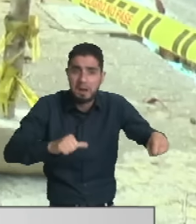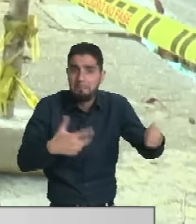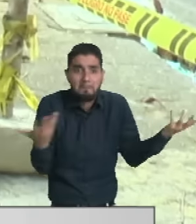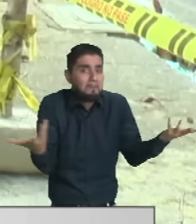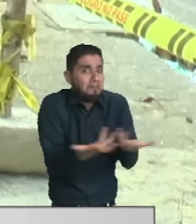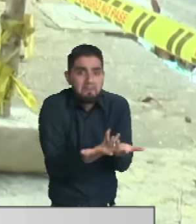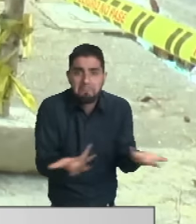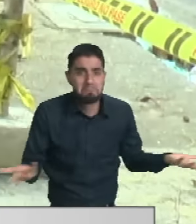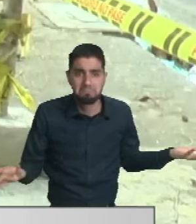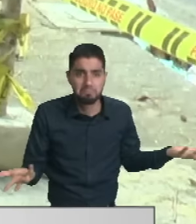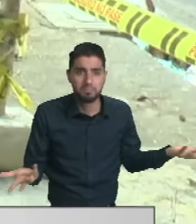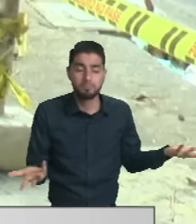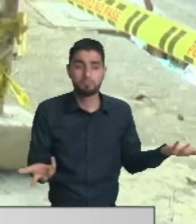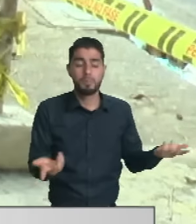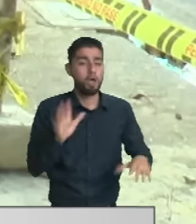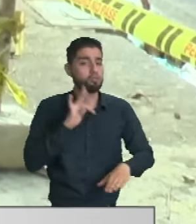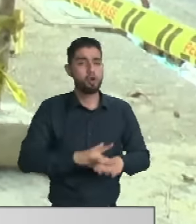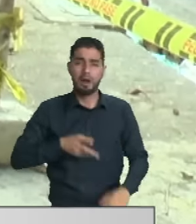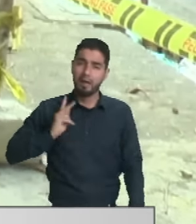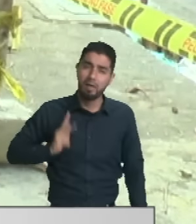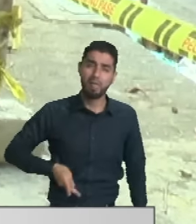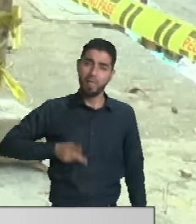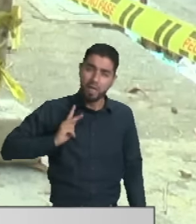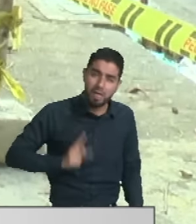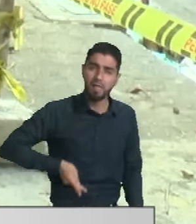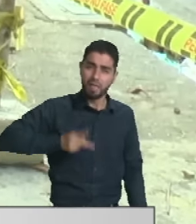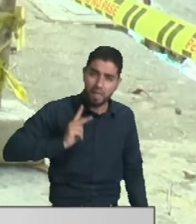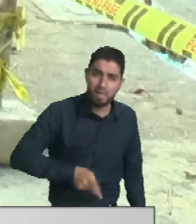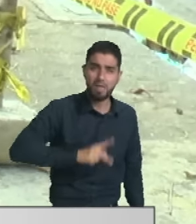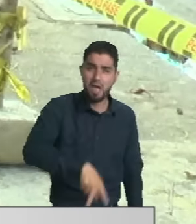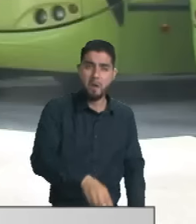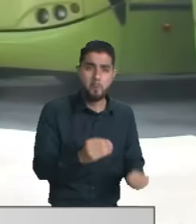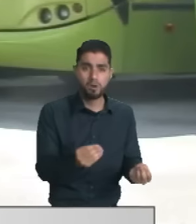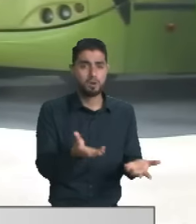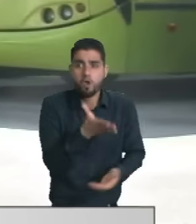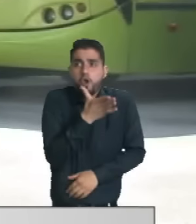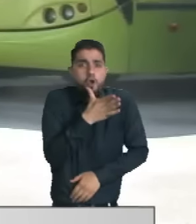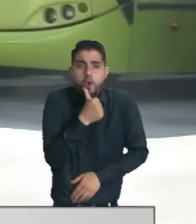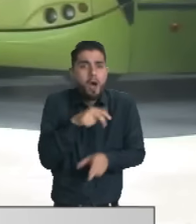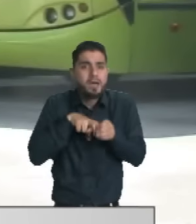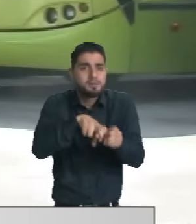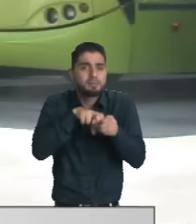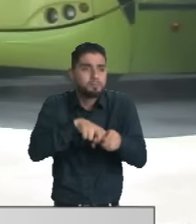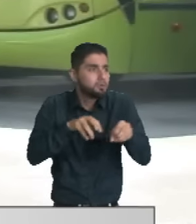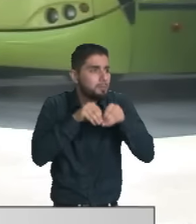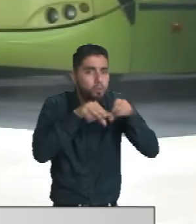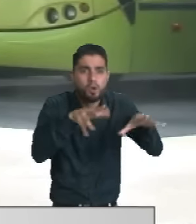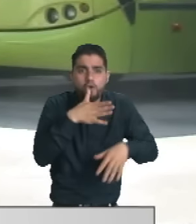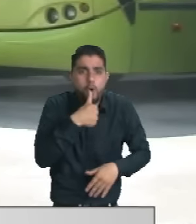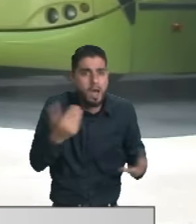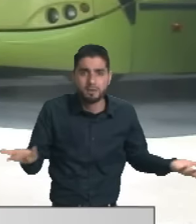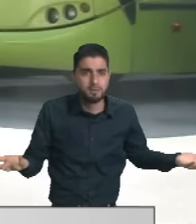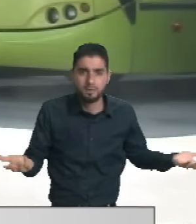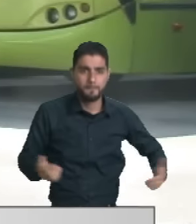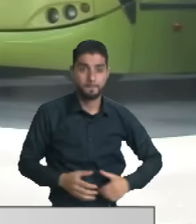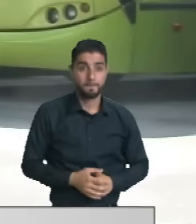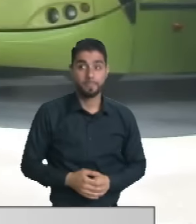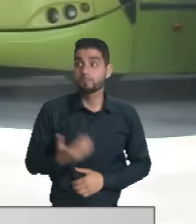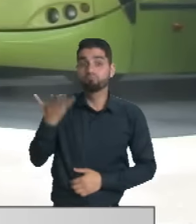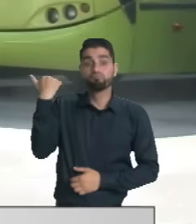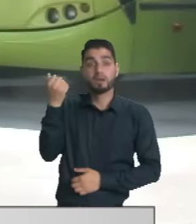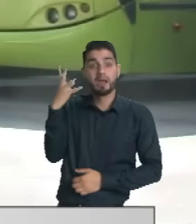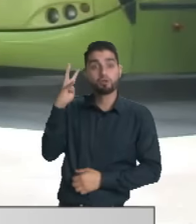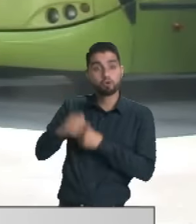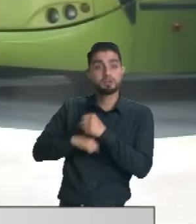nos toca caminar mucho porque no tenemos transporte público. Desde su puesta en marcha hace 14 años, Metrolínea